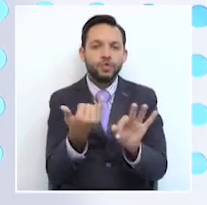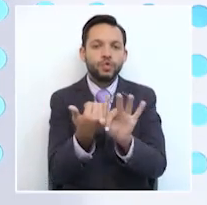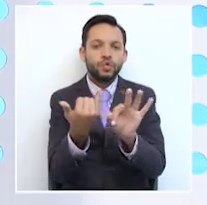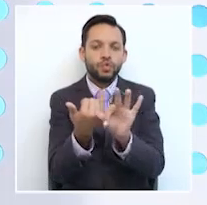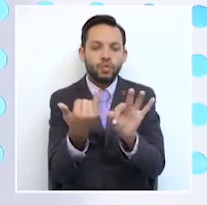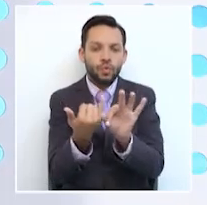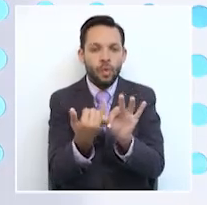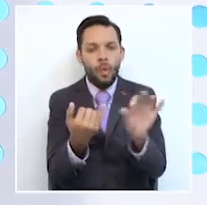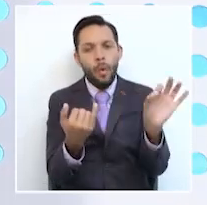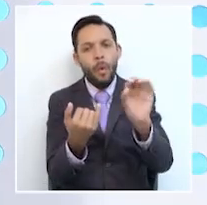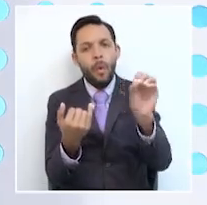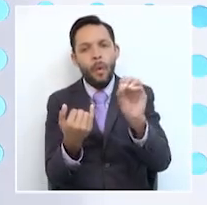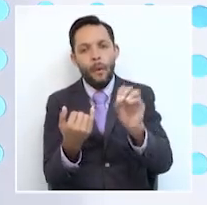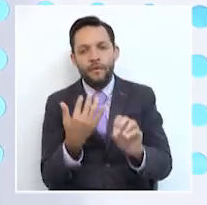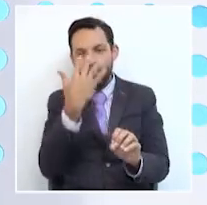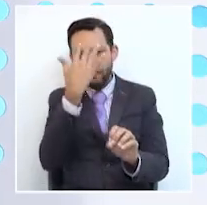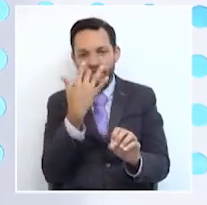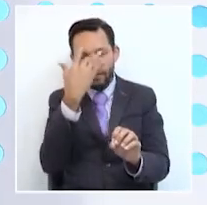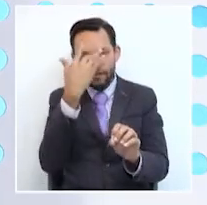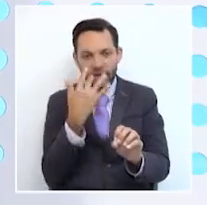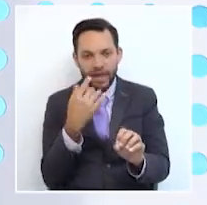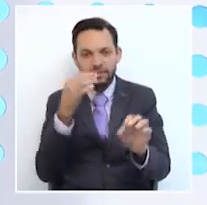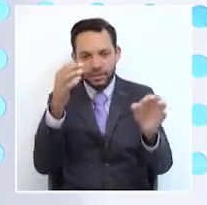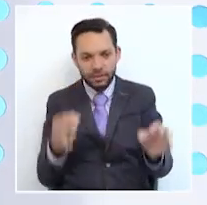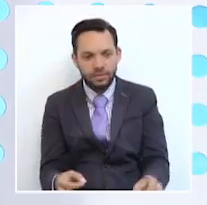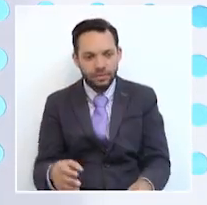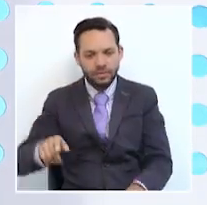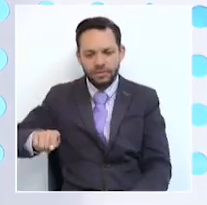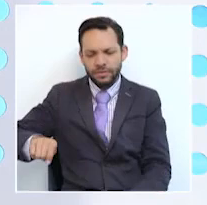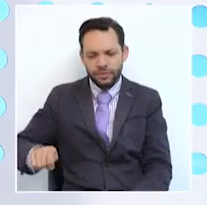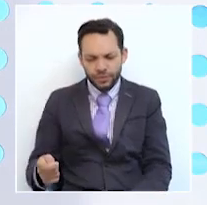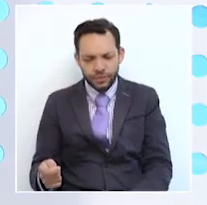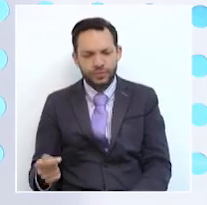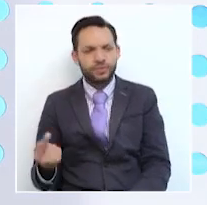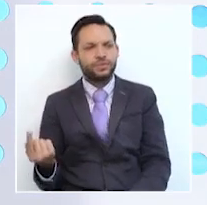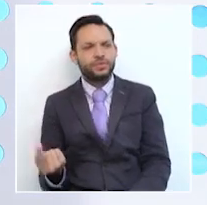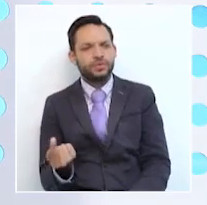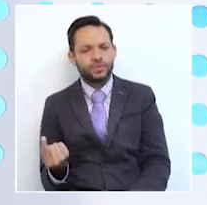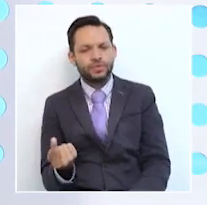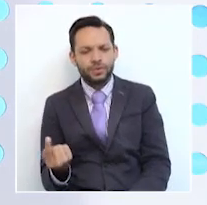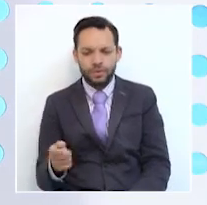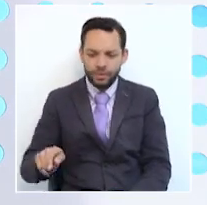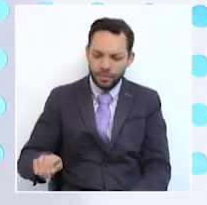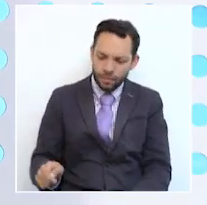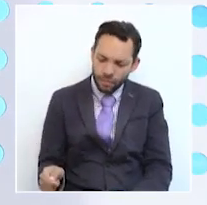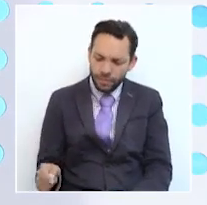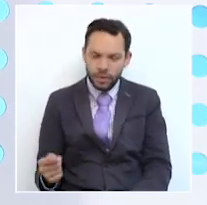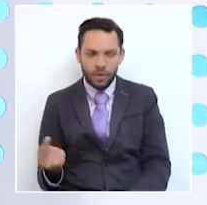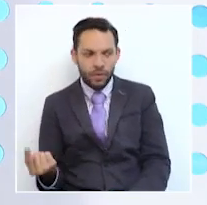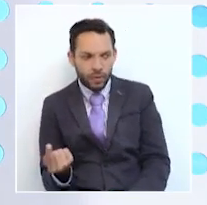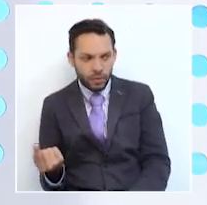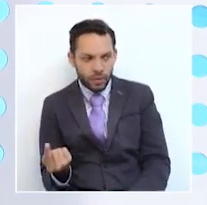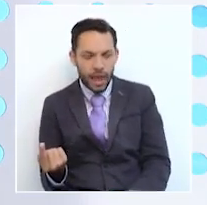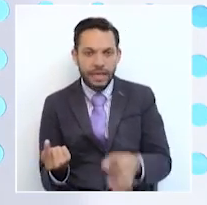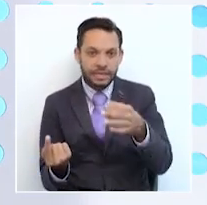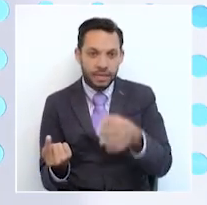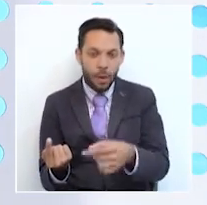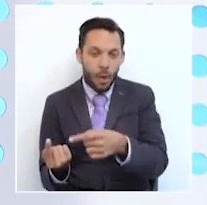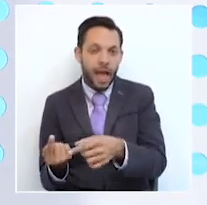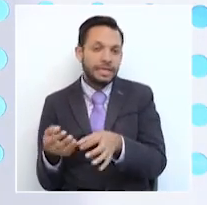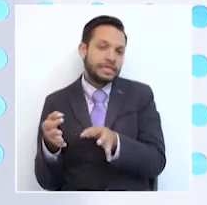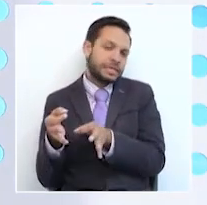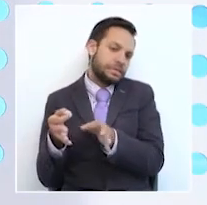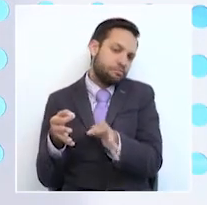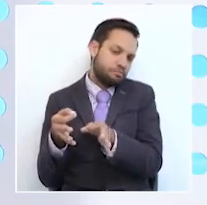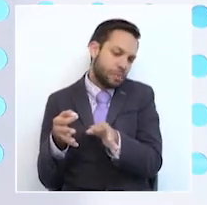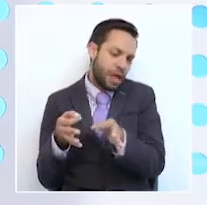todos los los vídeos de batidos que hago para discovery home ángel y discovery channel donde doy